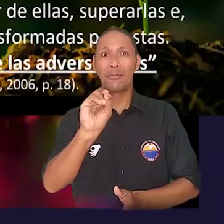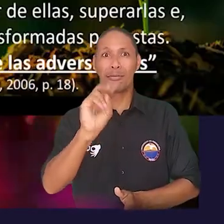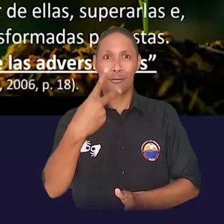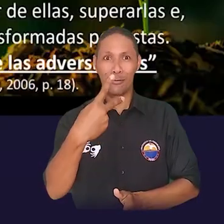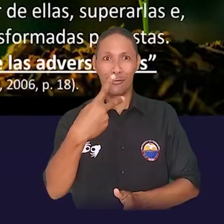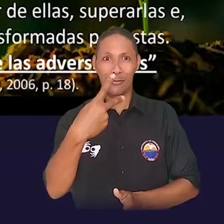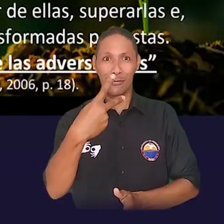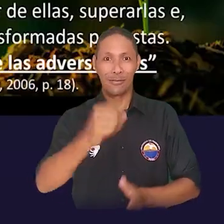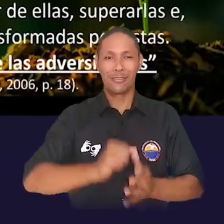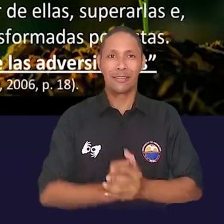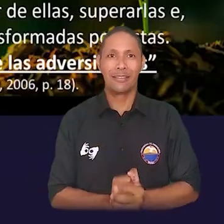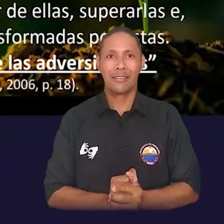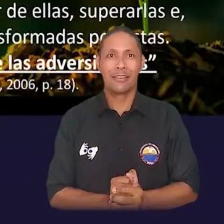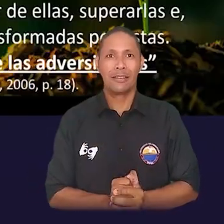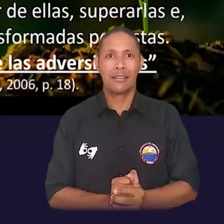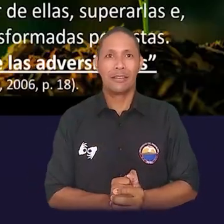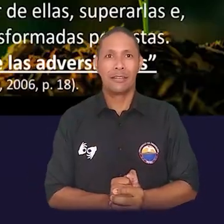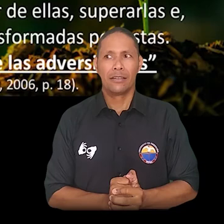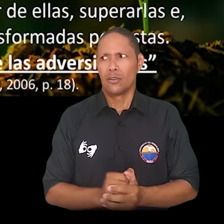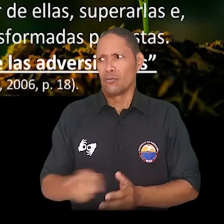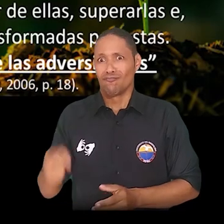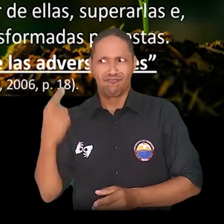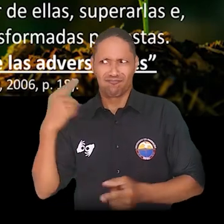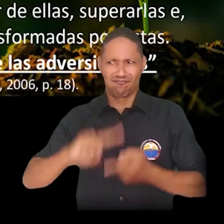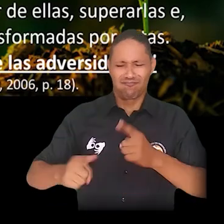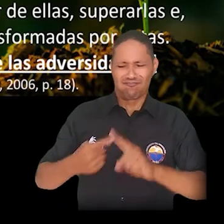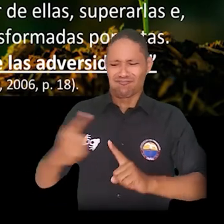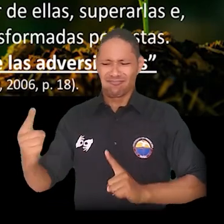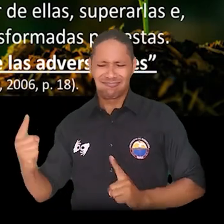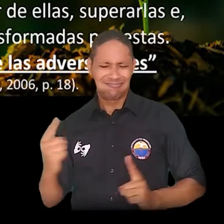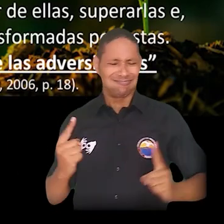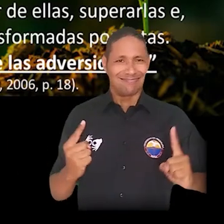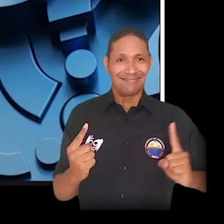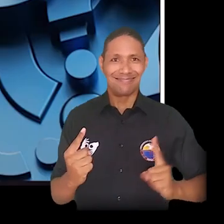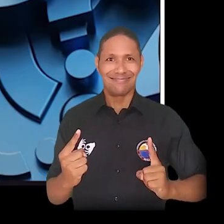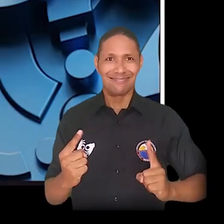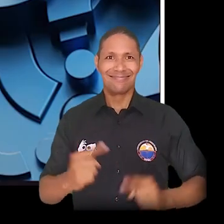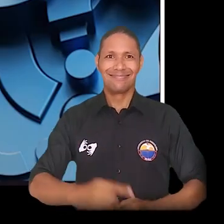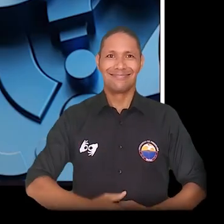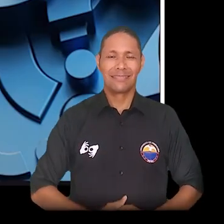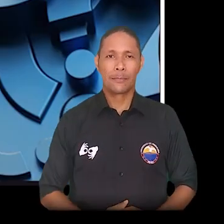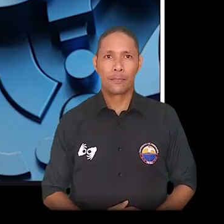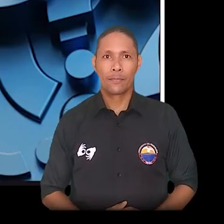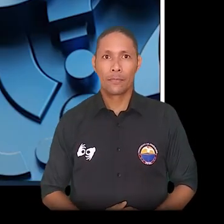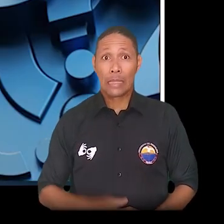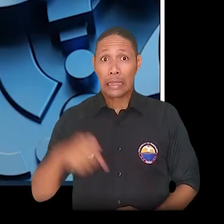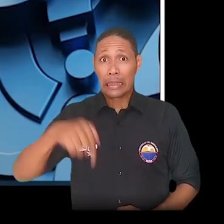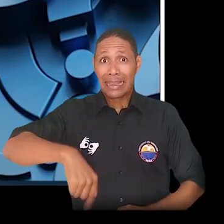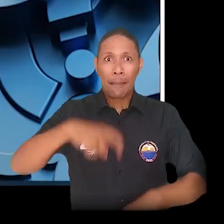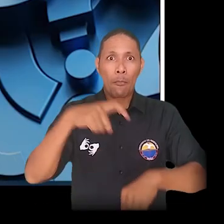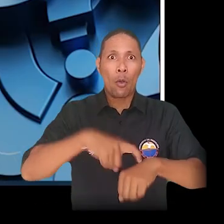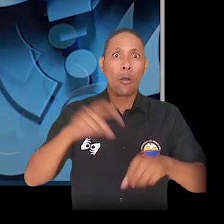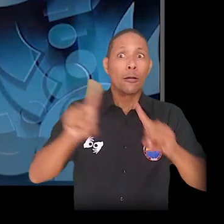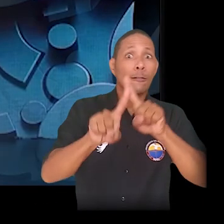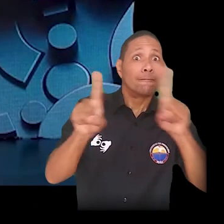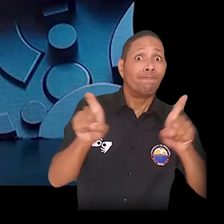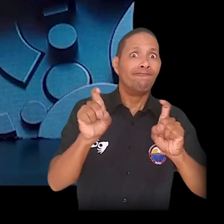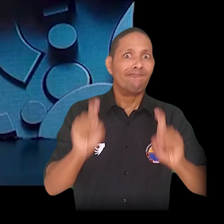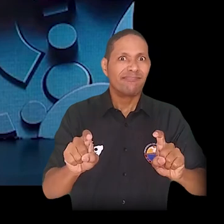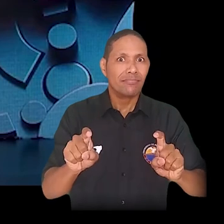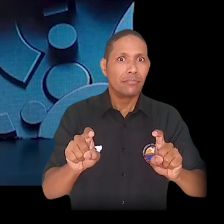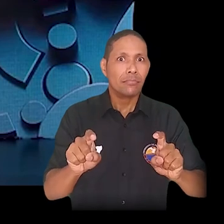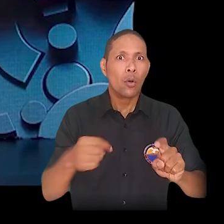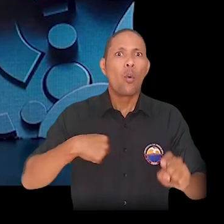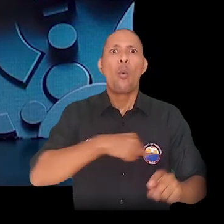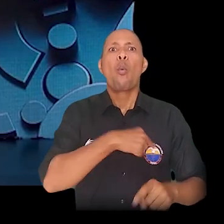2022. Resiliencia en la UNIMA, ¿qué dices, amigo mío? ¿Cómo? Y con el robot me... Estos son tiempos de incertidumbre y son